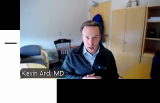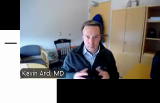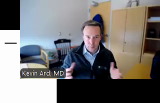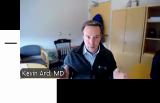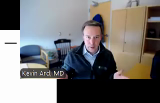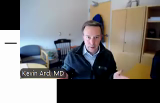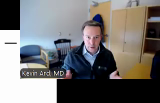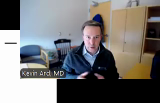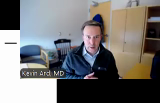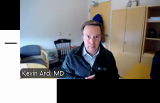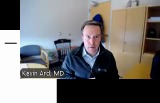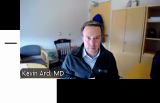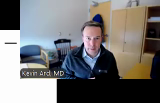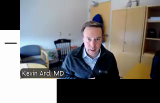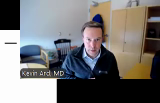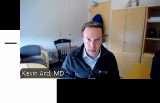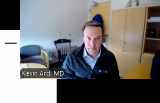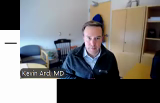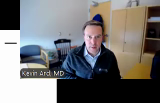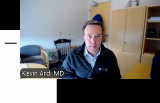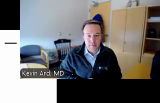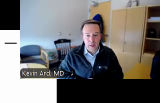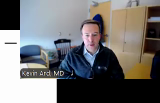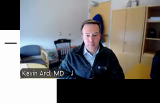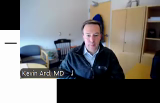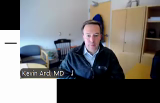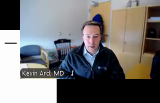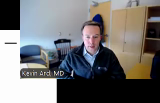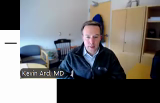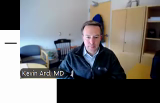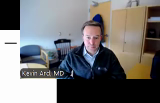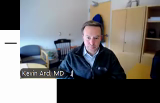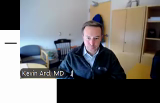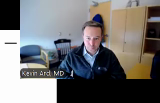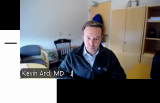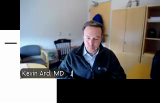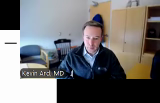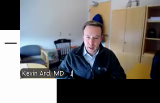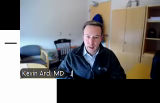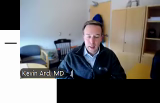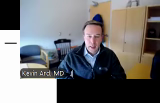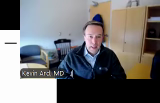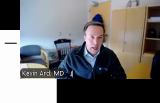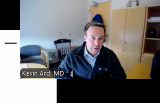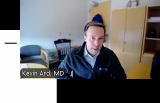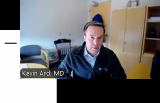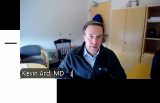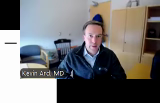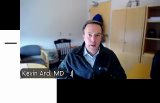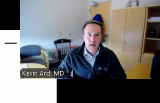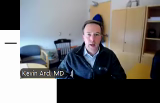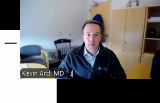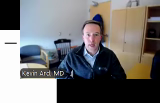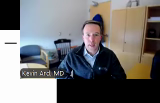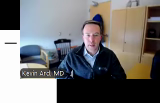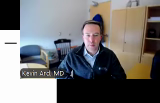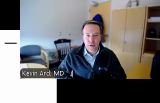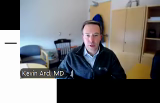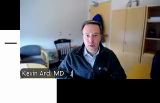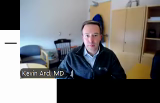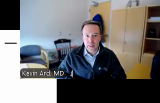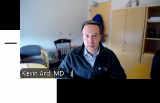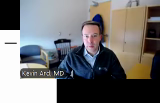esas poblaciones. Así que no, ahora tenemos más datos y parece ser que este medicamento se puede recetar